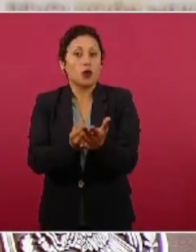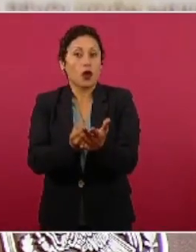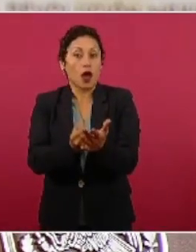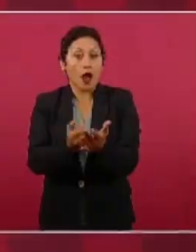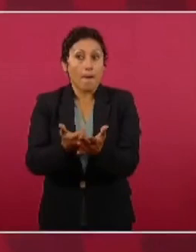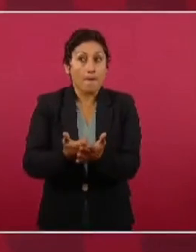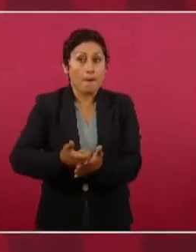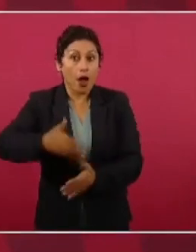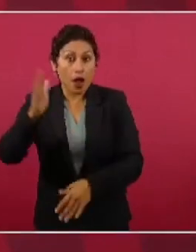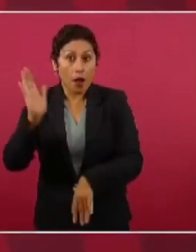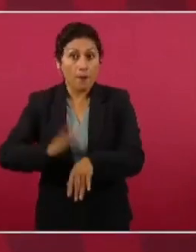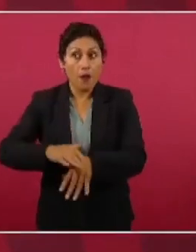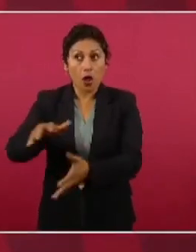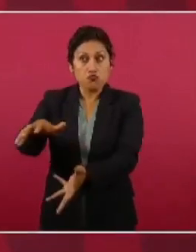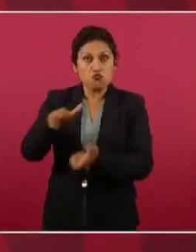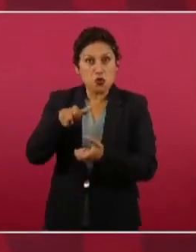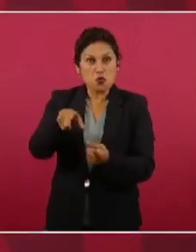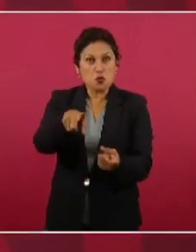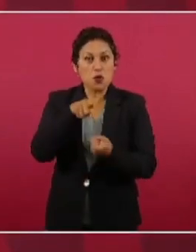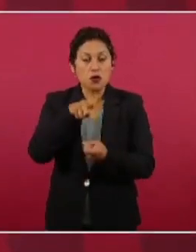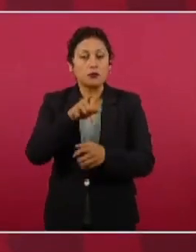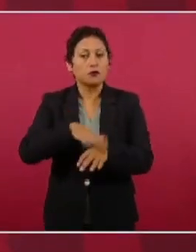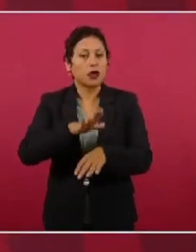sin aumentar el precio de las gasolinas.